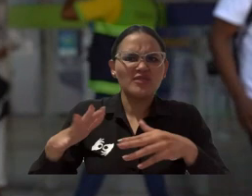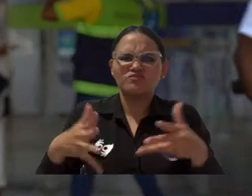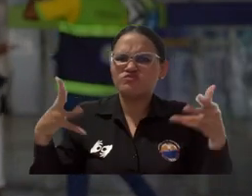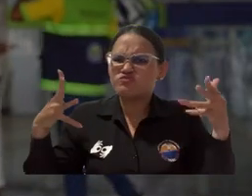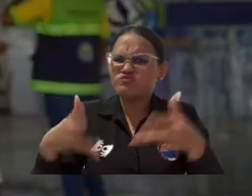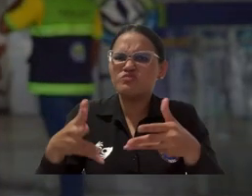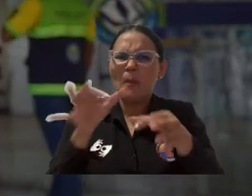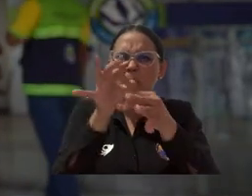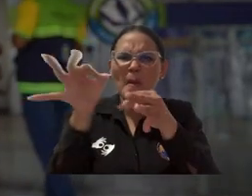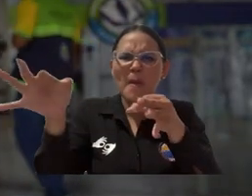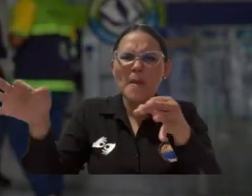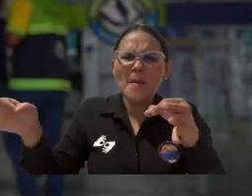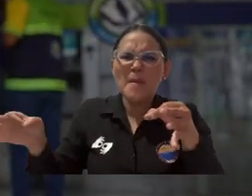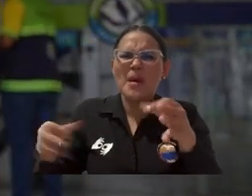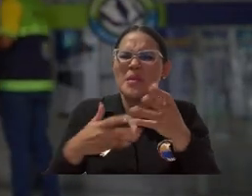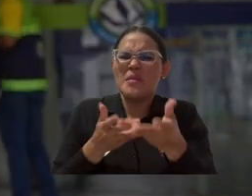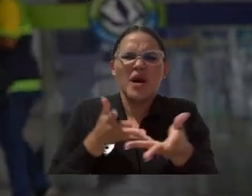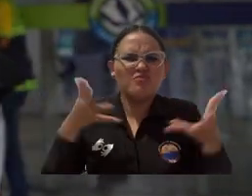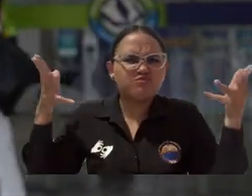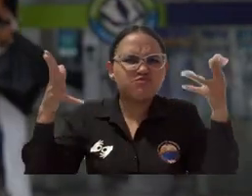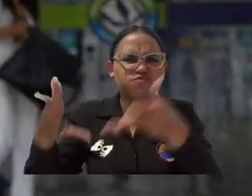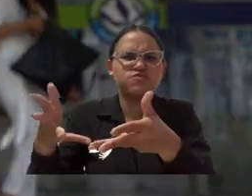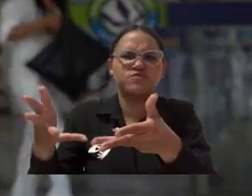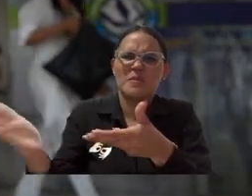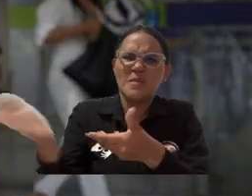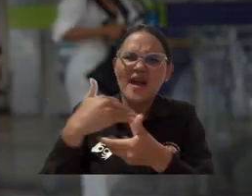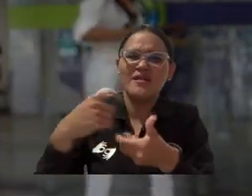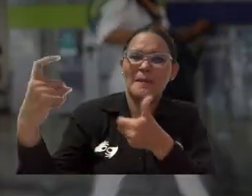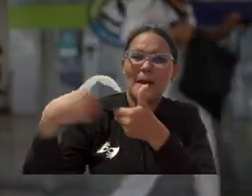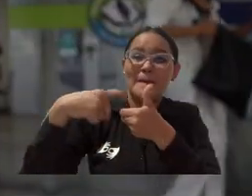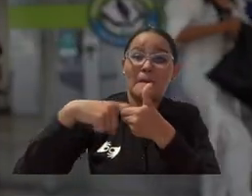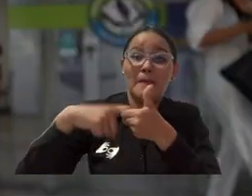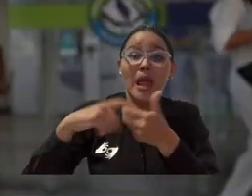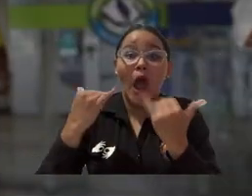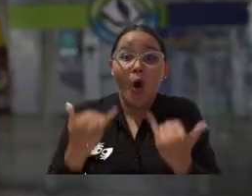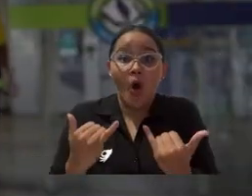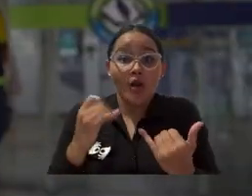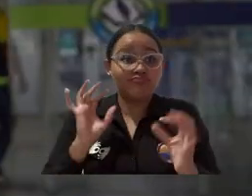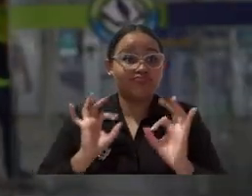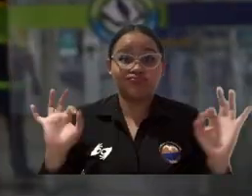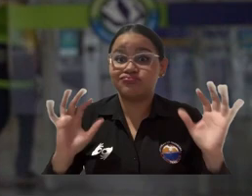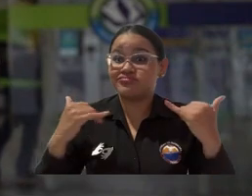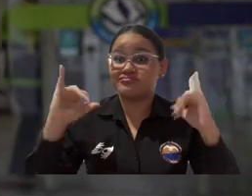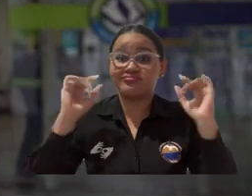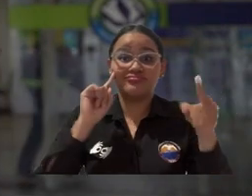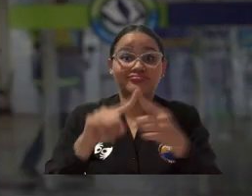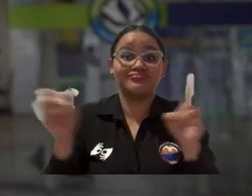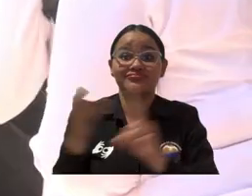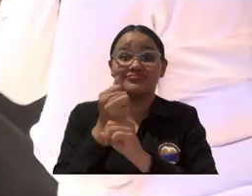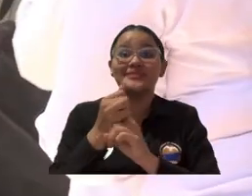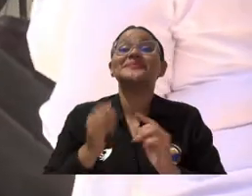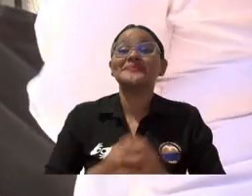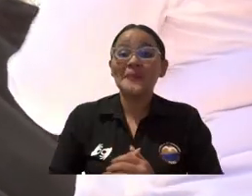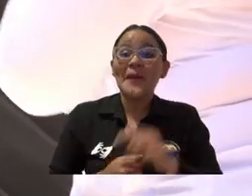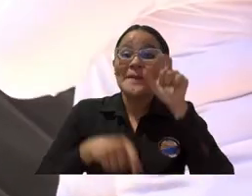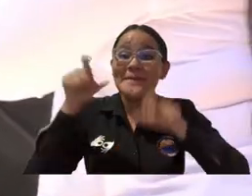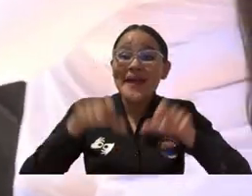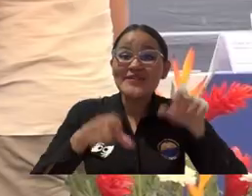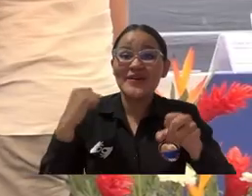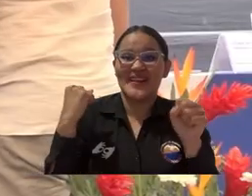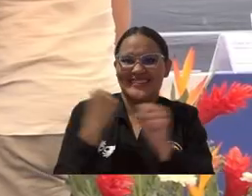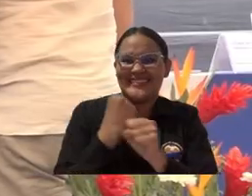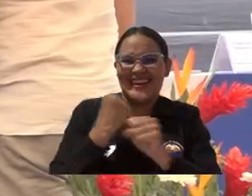con tanta eficiencia y eficacia al territorio, pero sobre todo conseguir los resultados que se están dando. Los